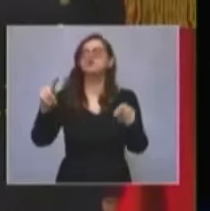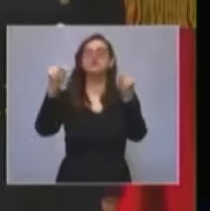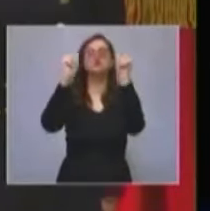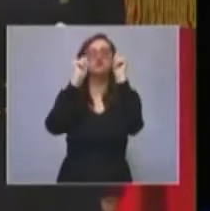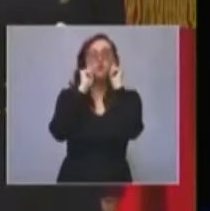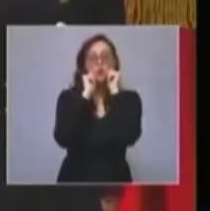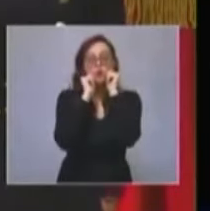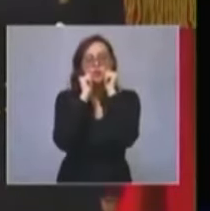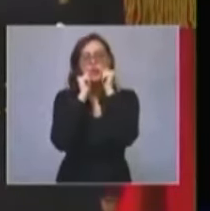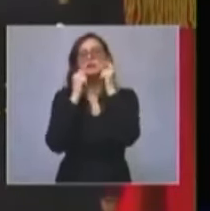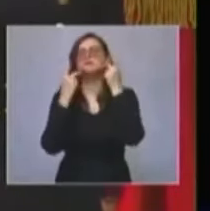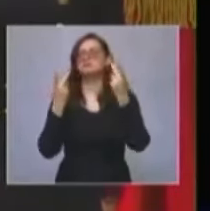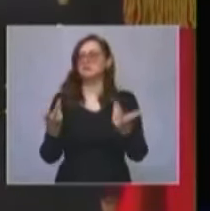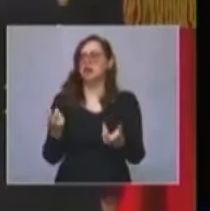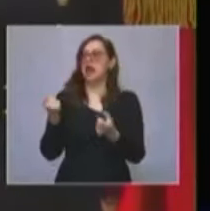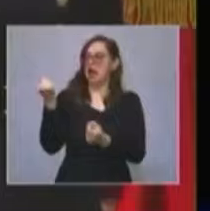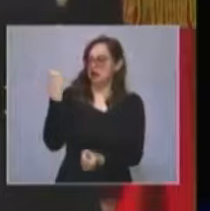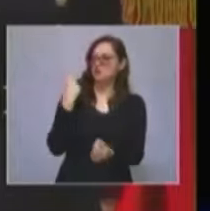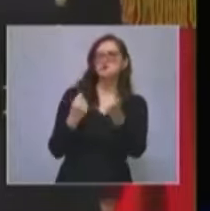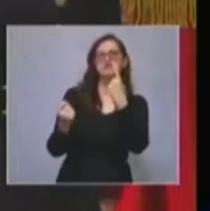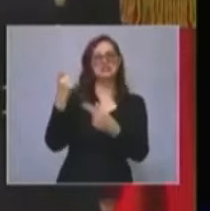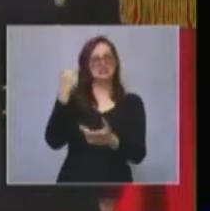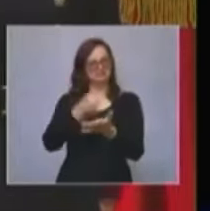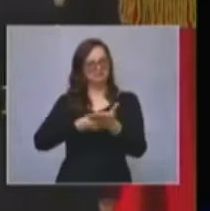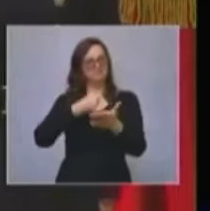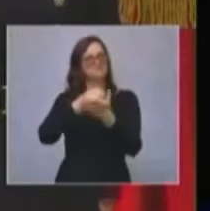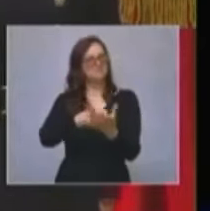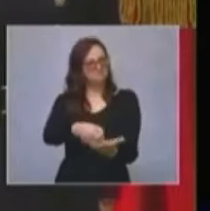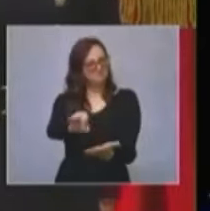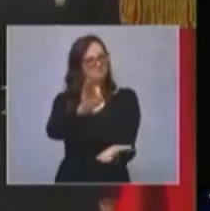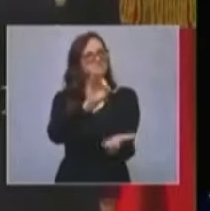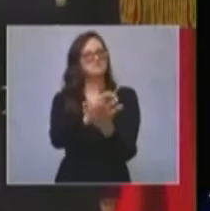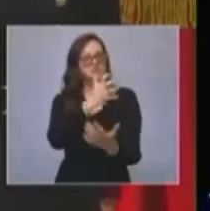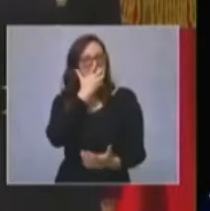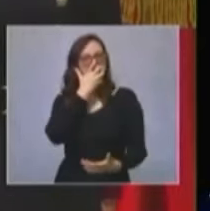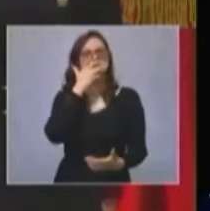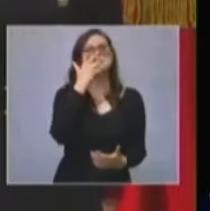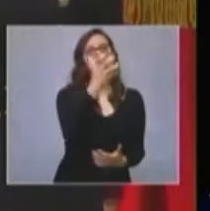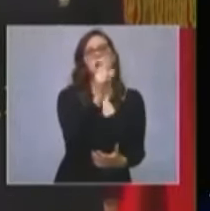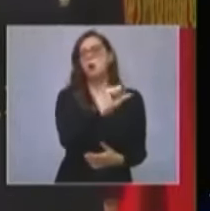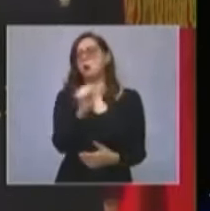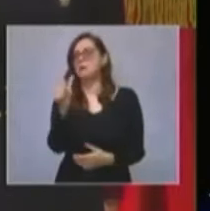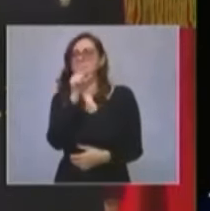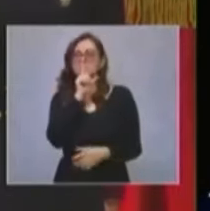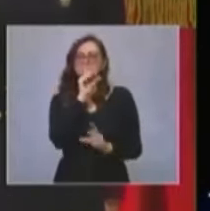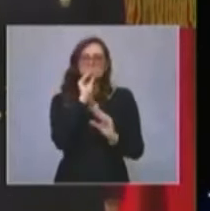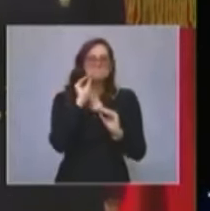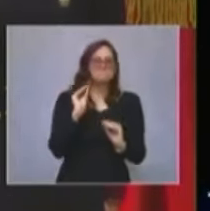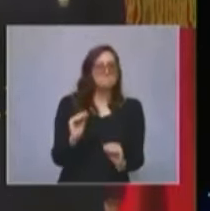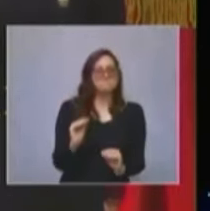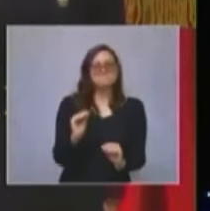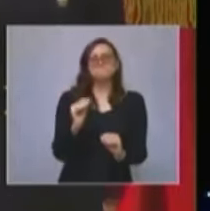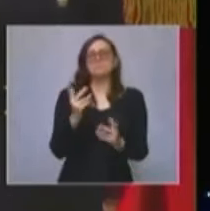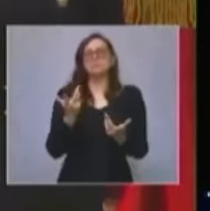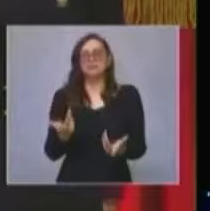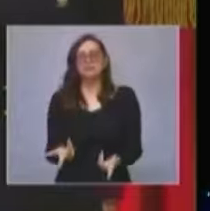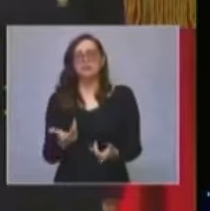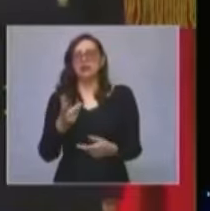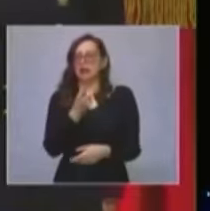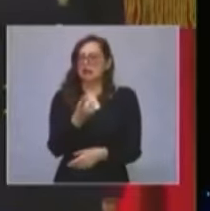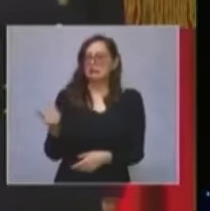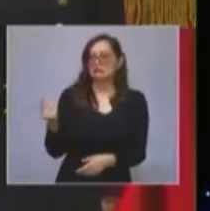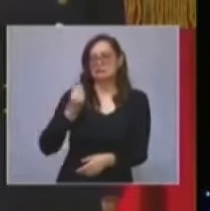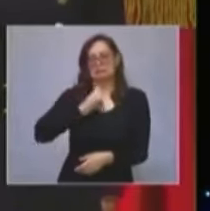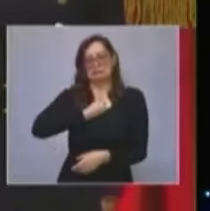esa primera parte dedicada al expresidente Obrador también hizo un recorrido por la historia mexicana